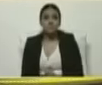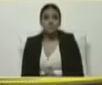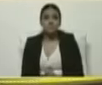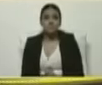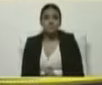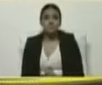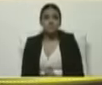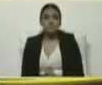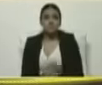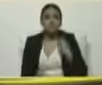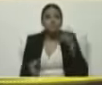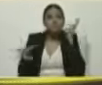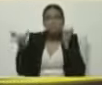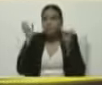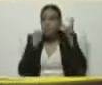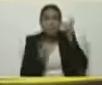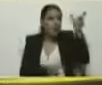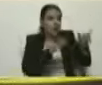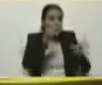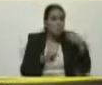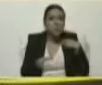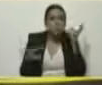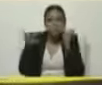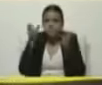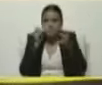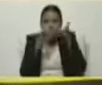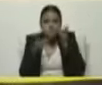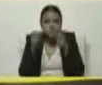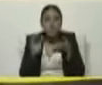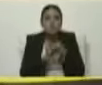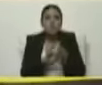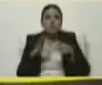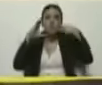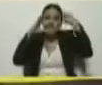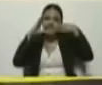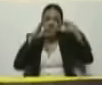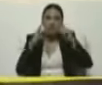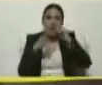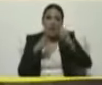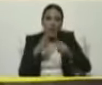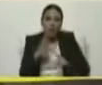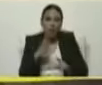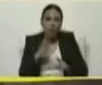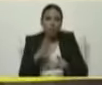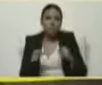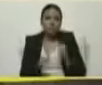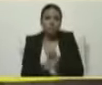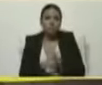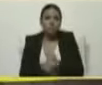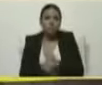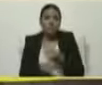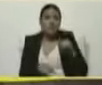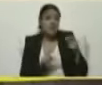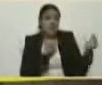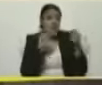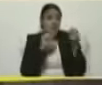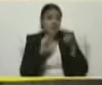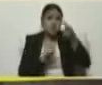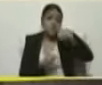yo los he escuchado mucho a ustedes, los videos que sacaron, y esta conversación